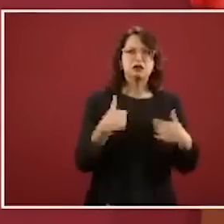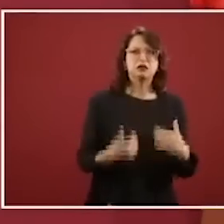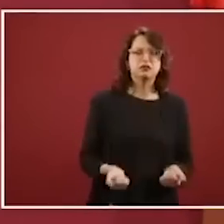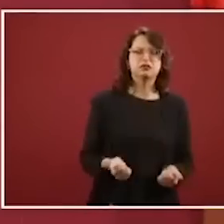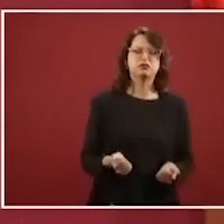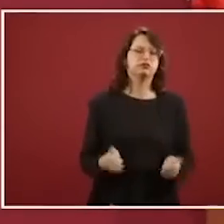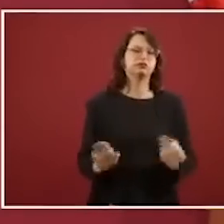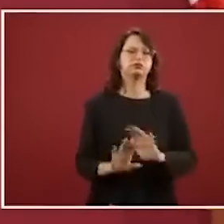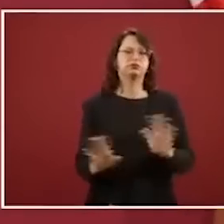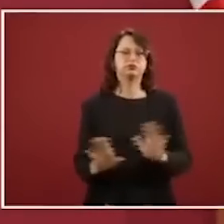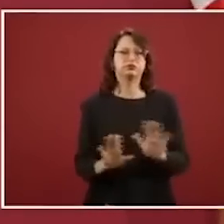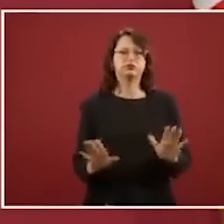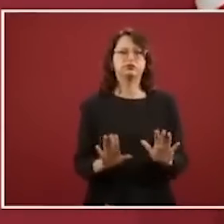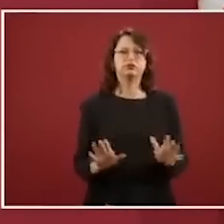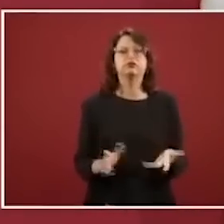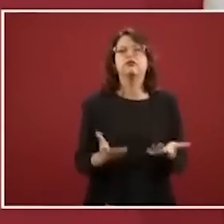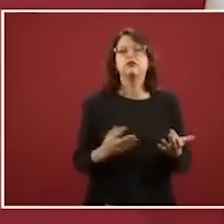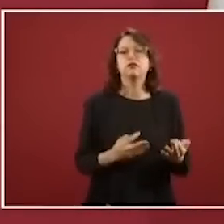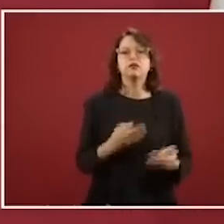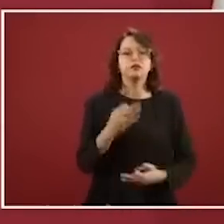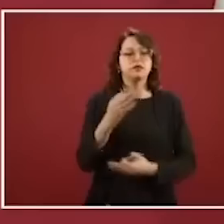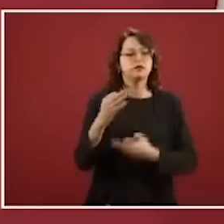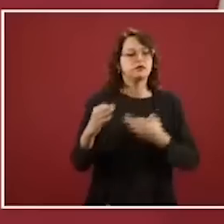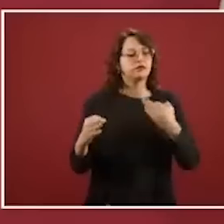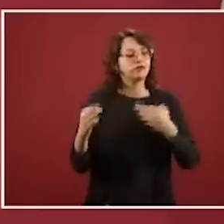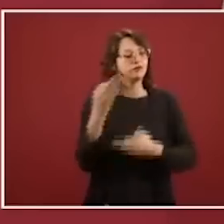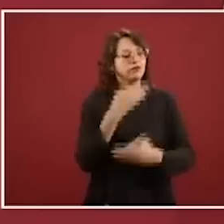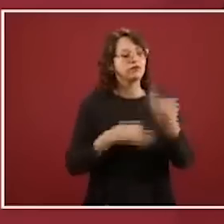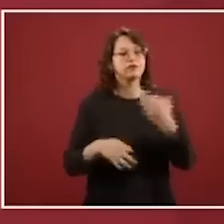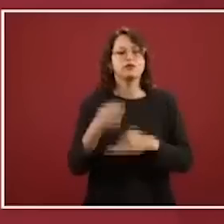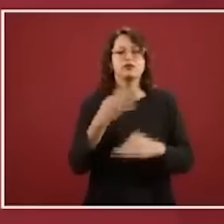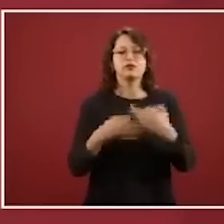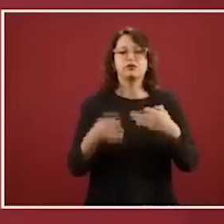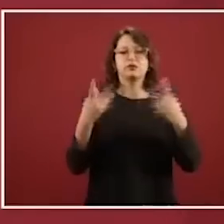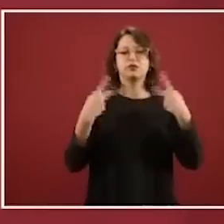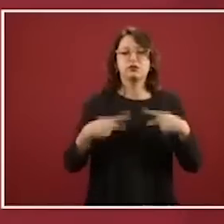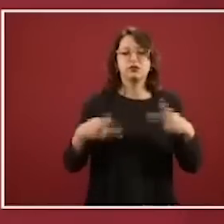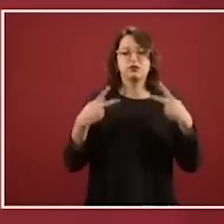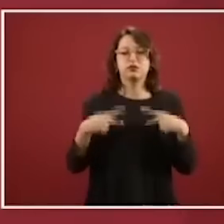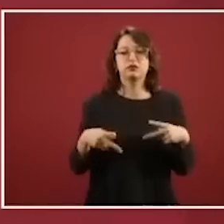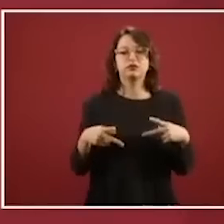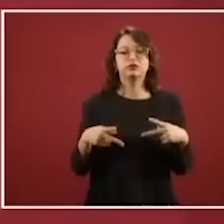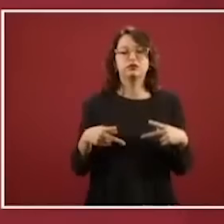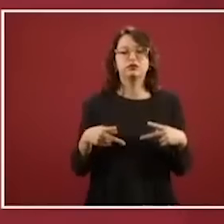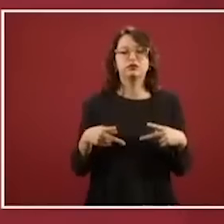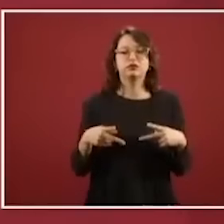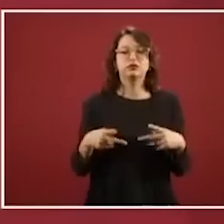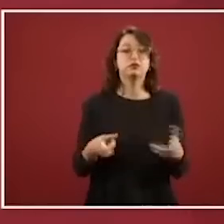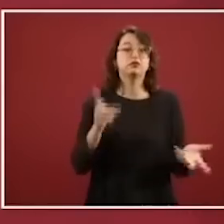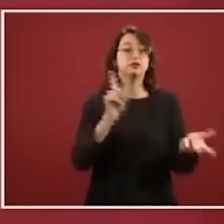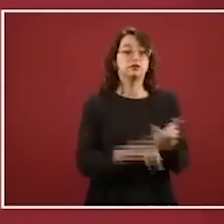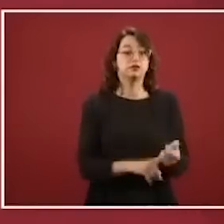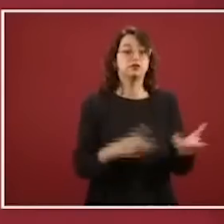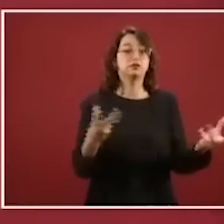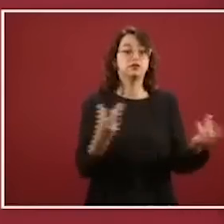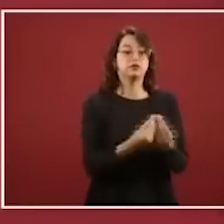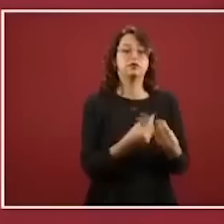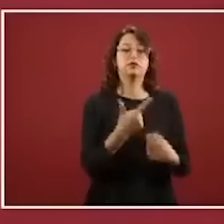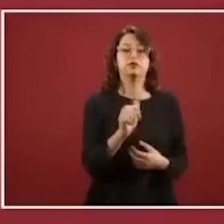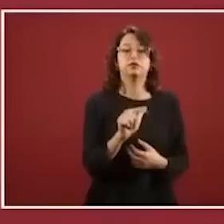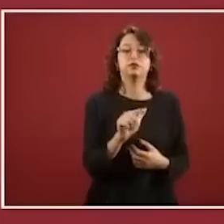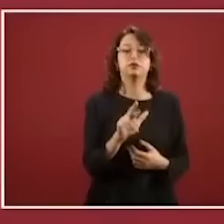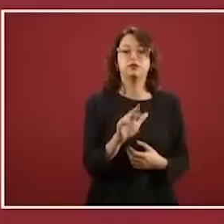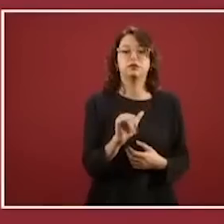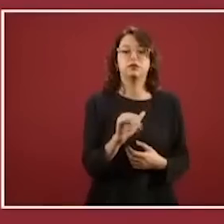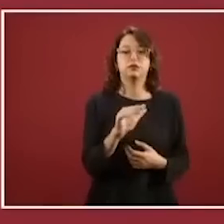y a todos los que están involucrados en el asunto de García Luna,